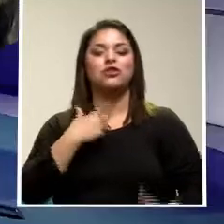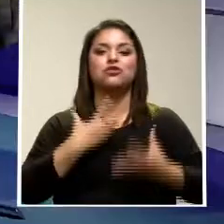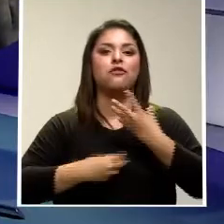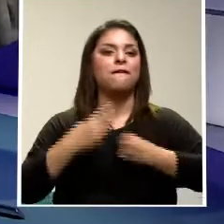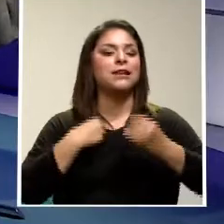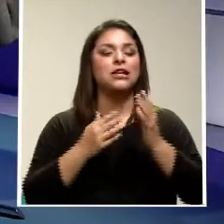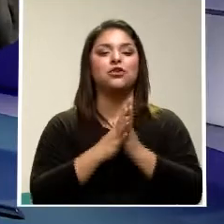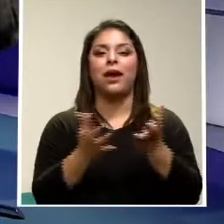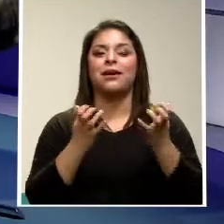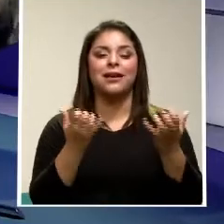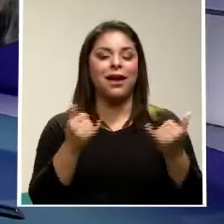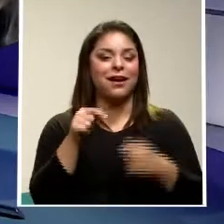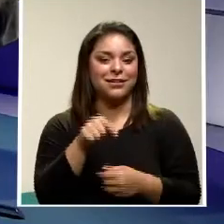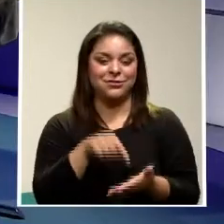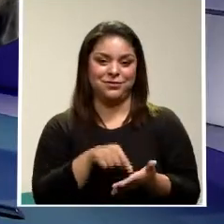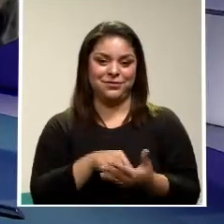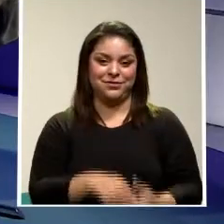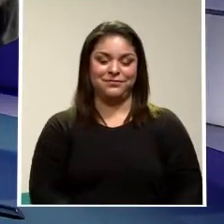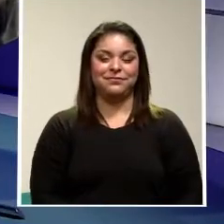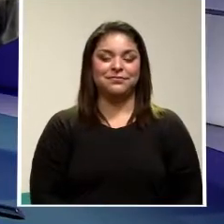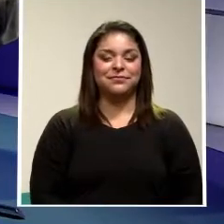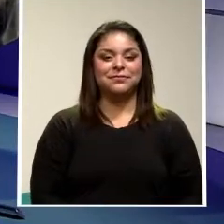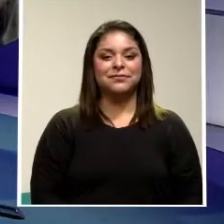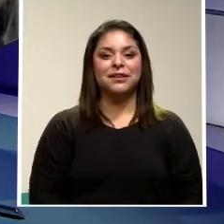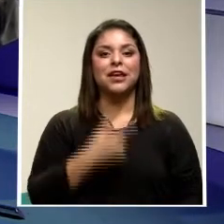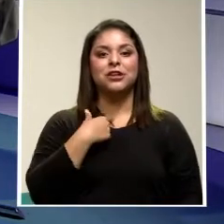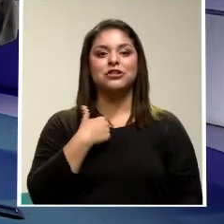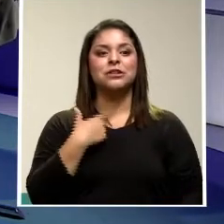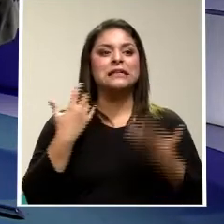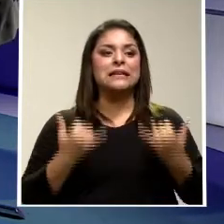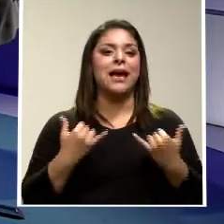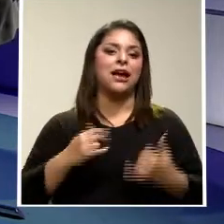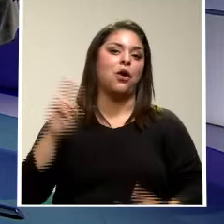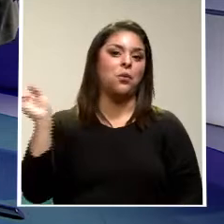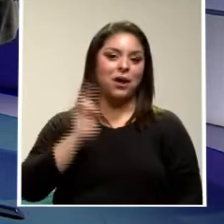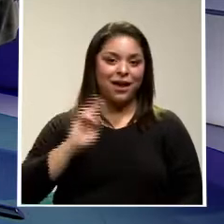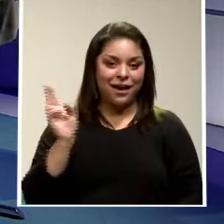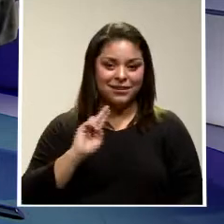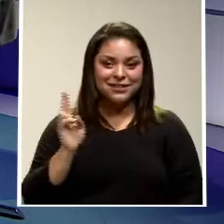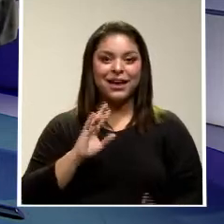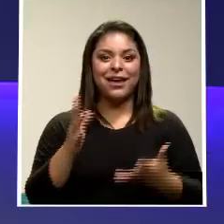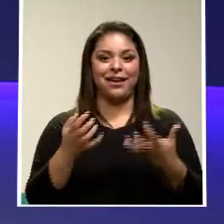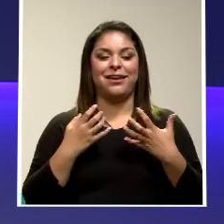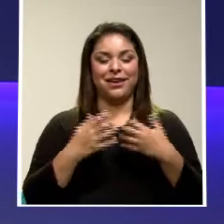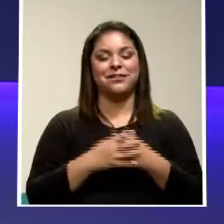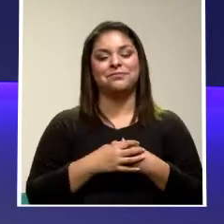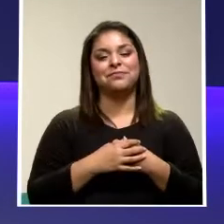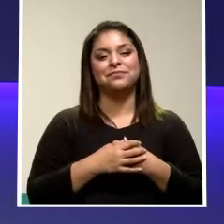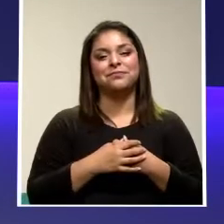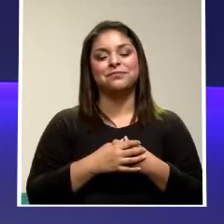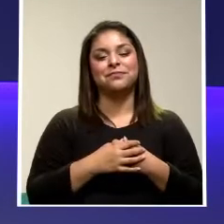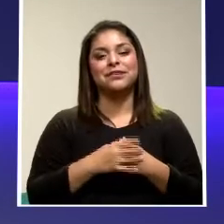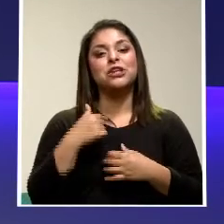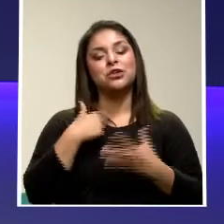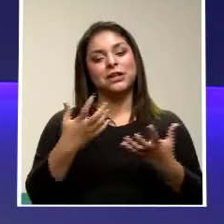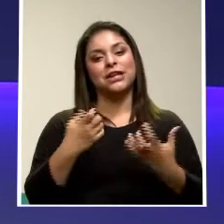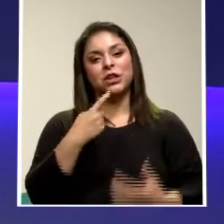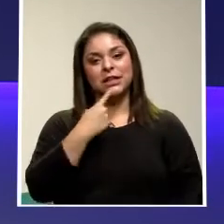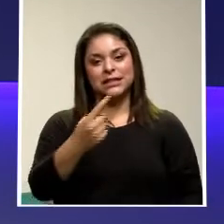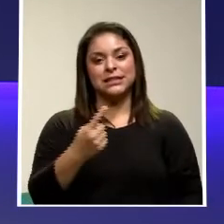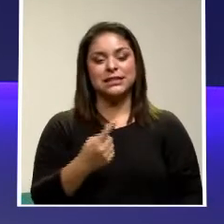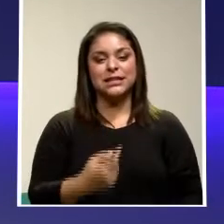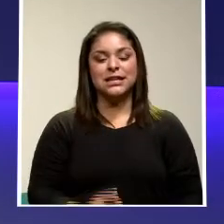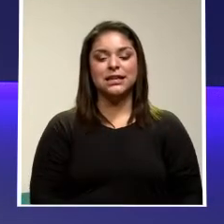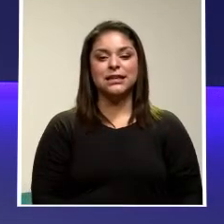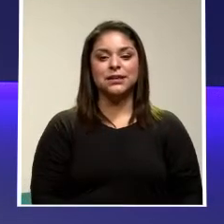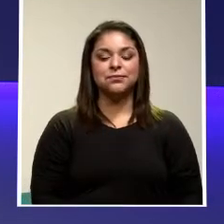él. Sucumbí a esa urgencia, Dicho sea de paso, Ernesto, me doy